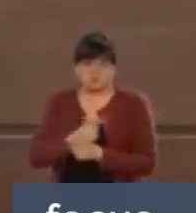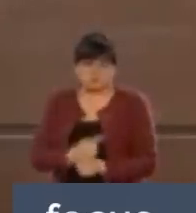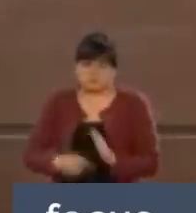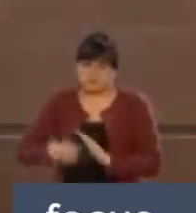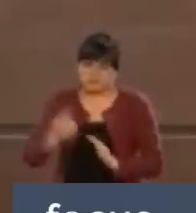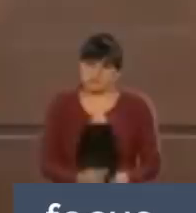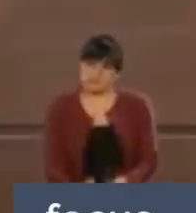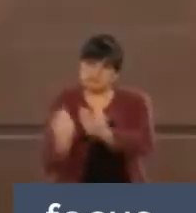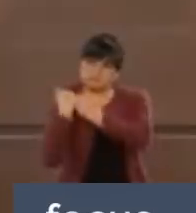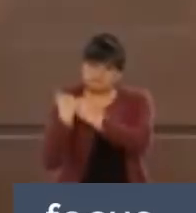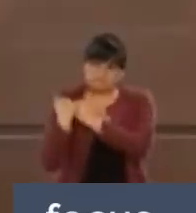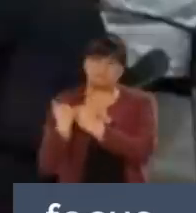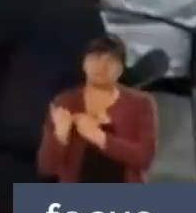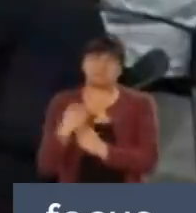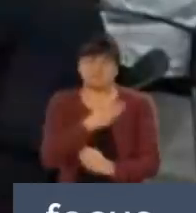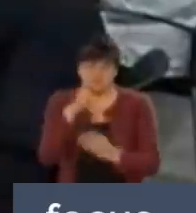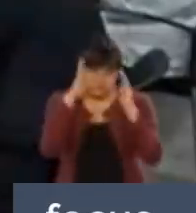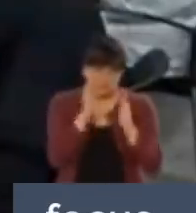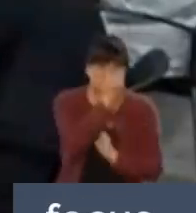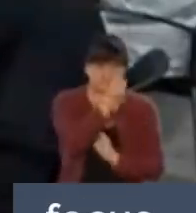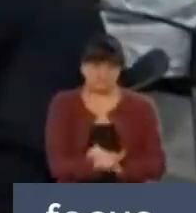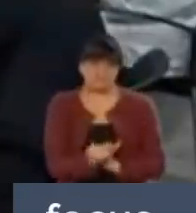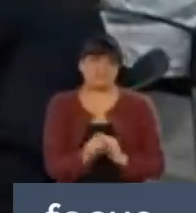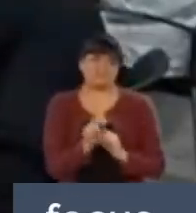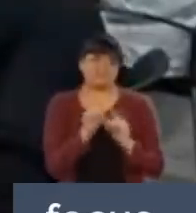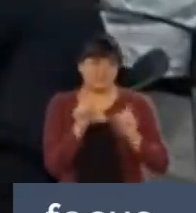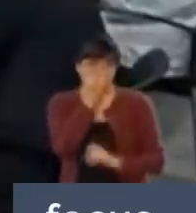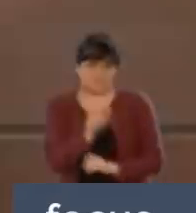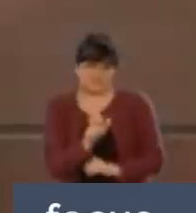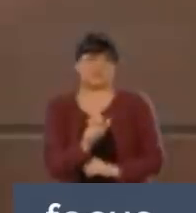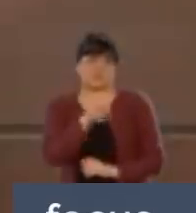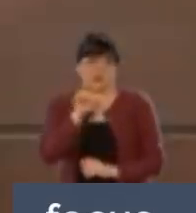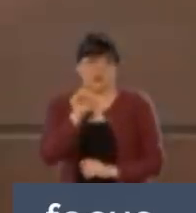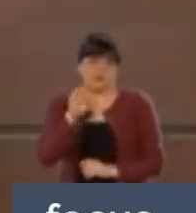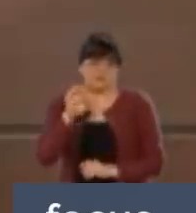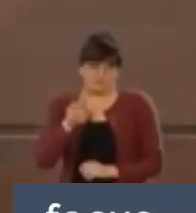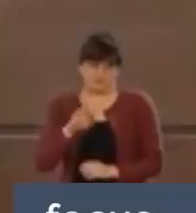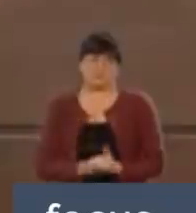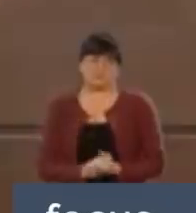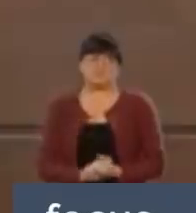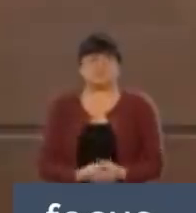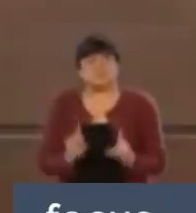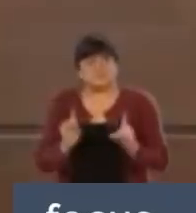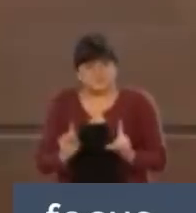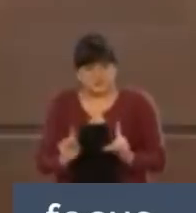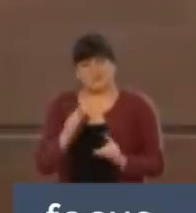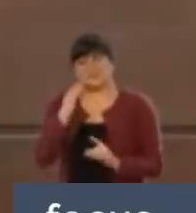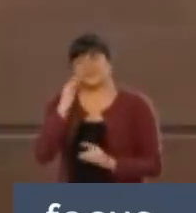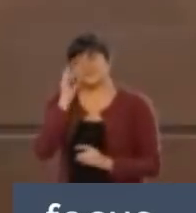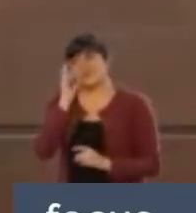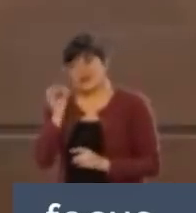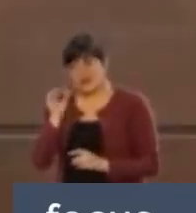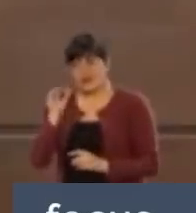control preferente del caso de Javier Aguirre. Sin embargo, y en cuarto lugar, al doctor Medina, a la doctora Rosalba, a